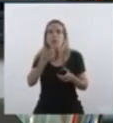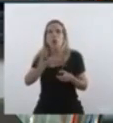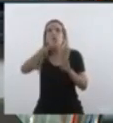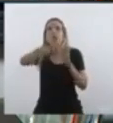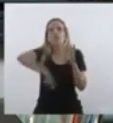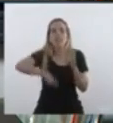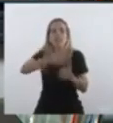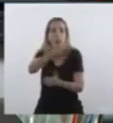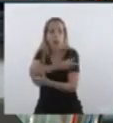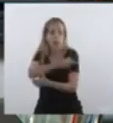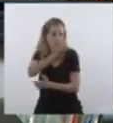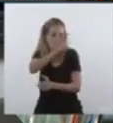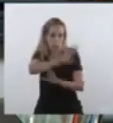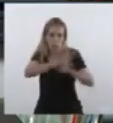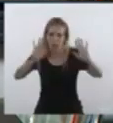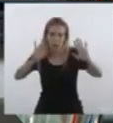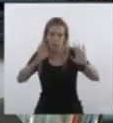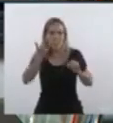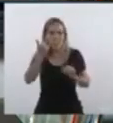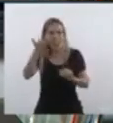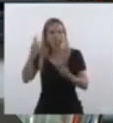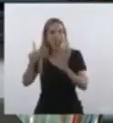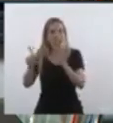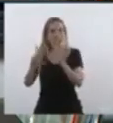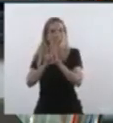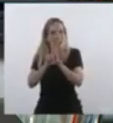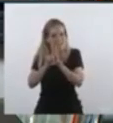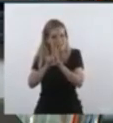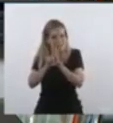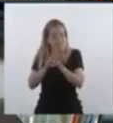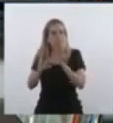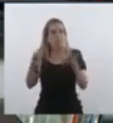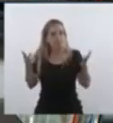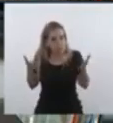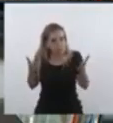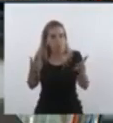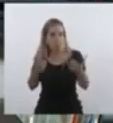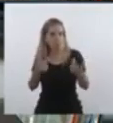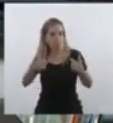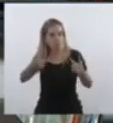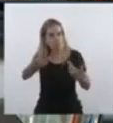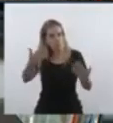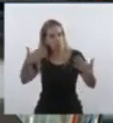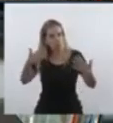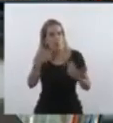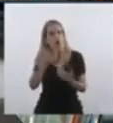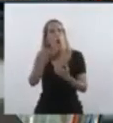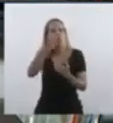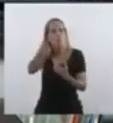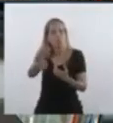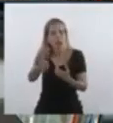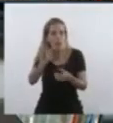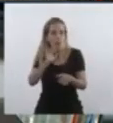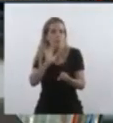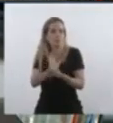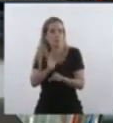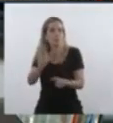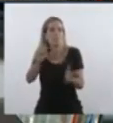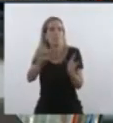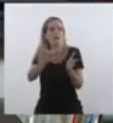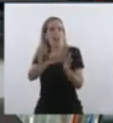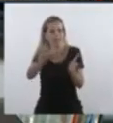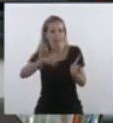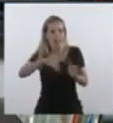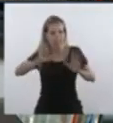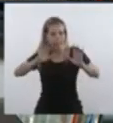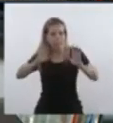ley que nos facultó a nosotros a comprar vacunas, a nosotros como Estado Nacional, facultó a todas